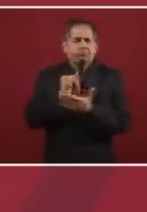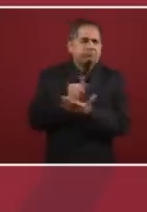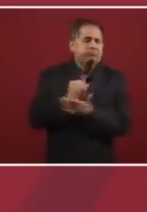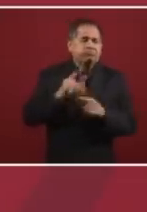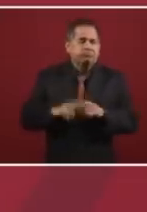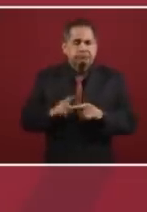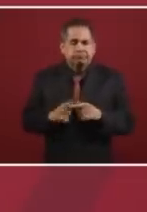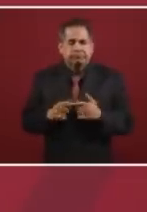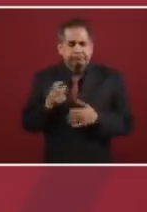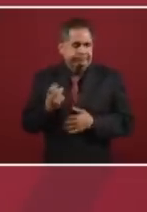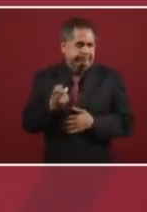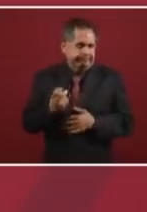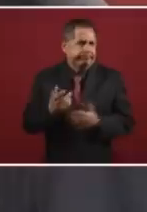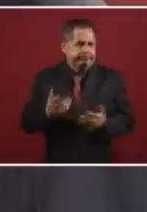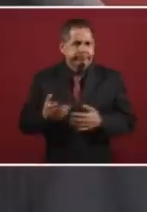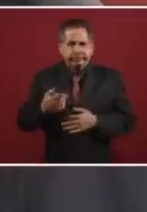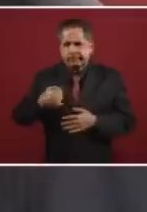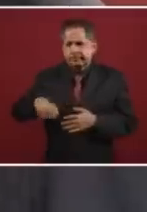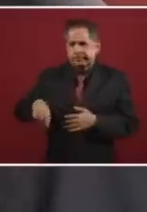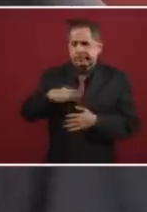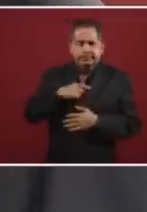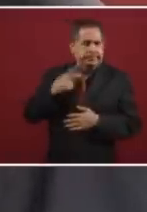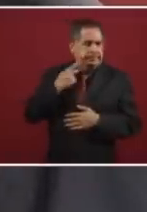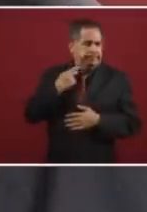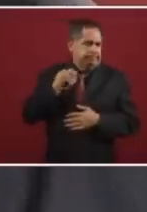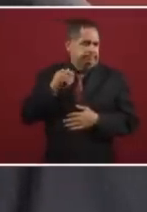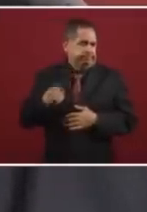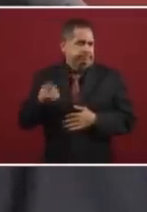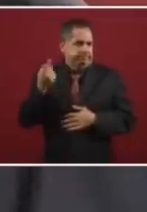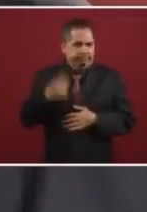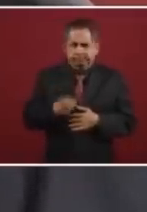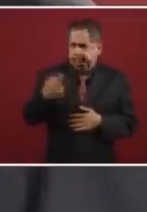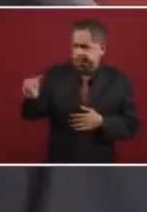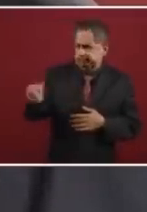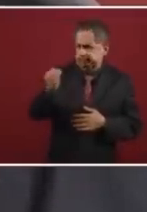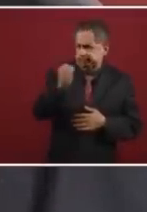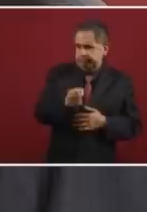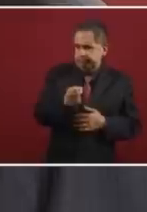entonces lo que hicimos fue poner